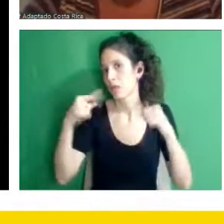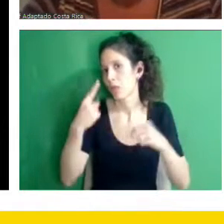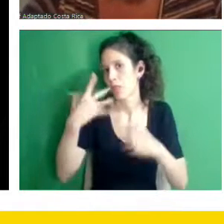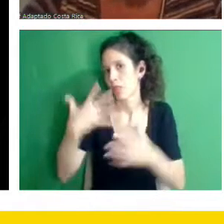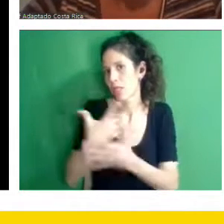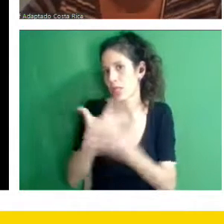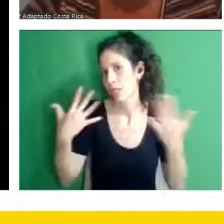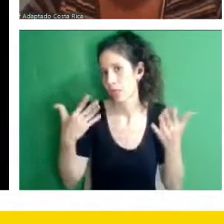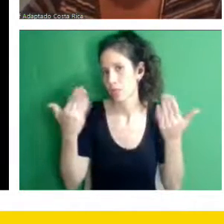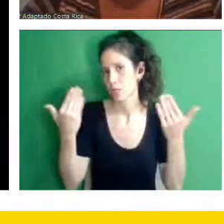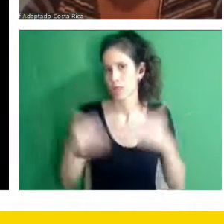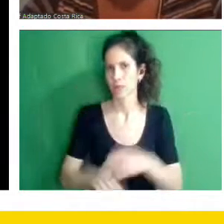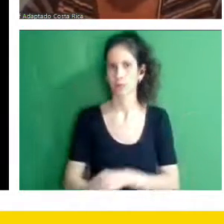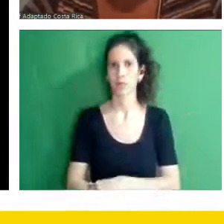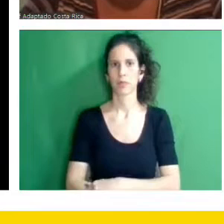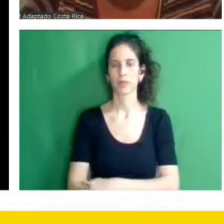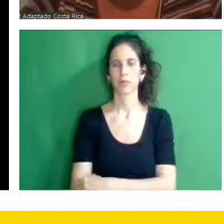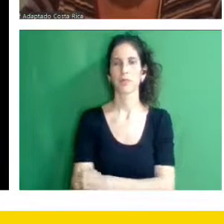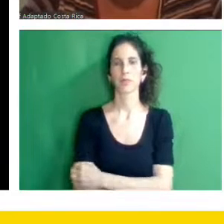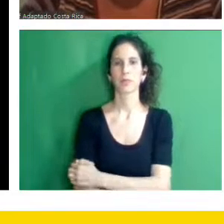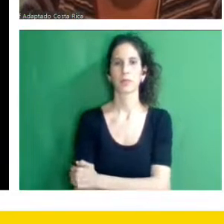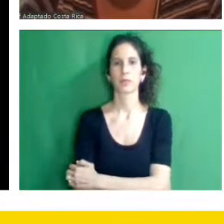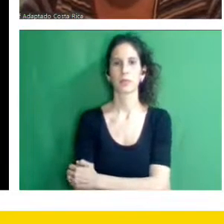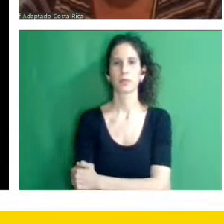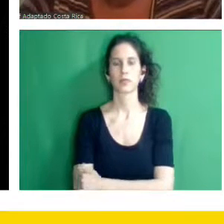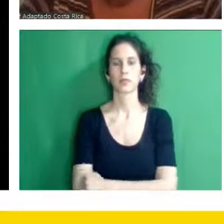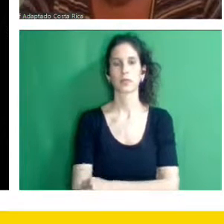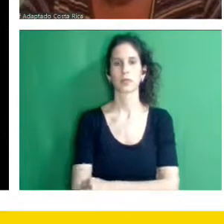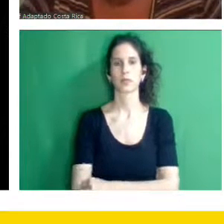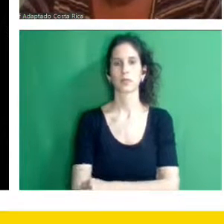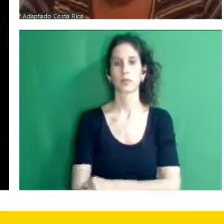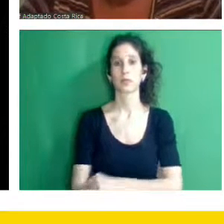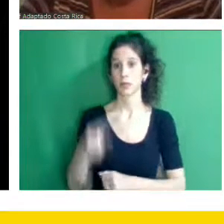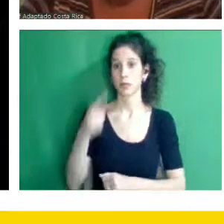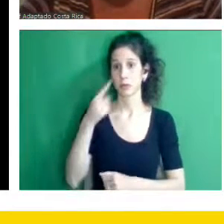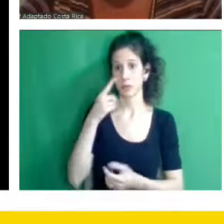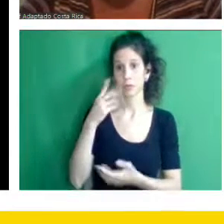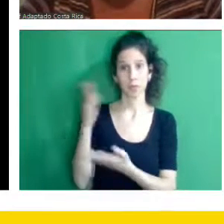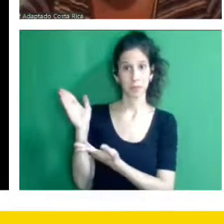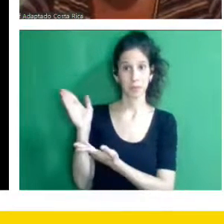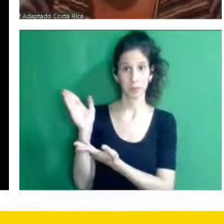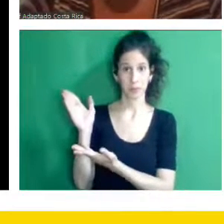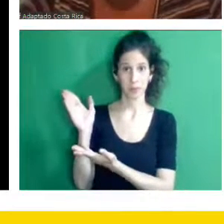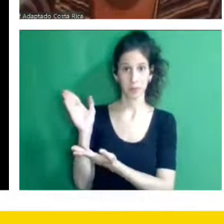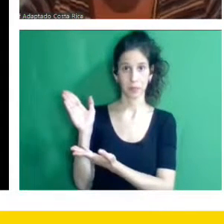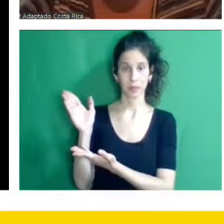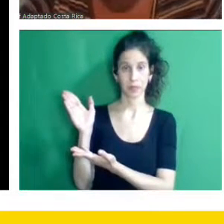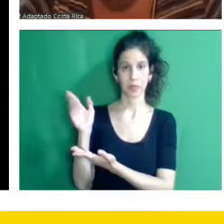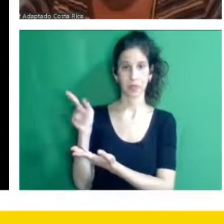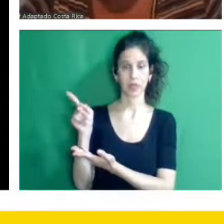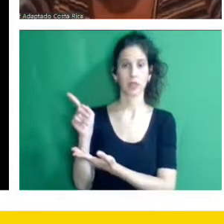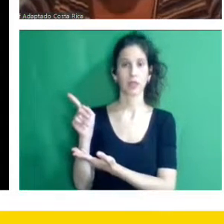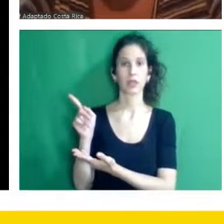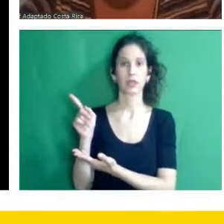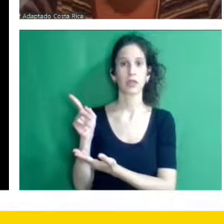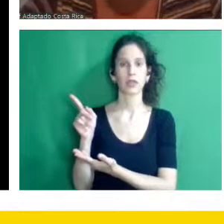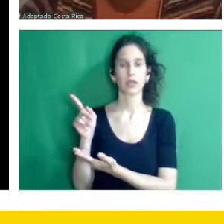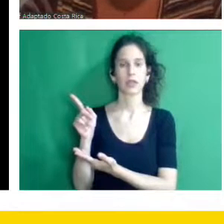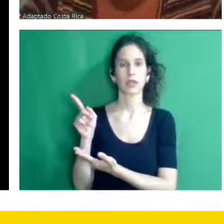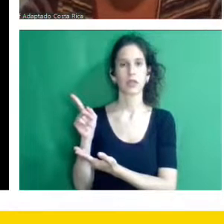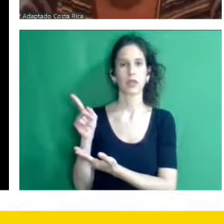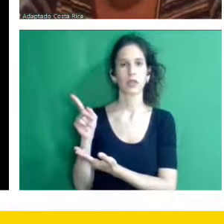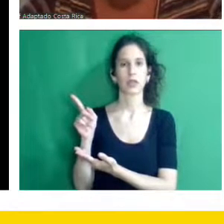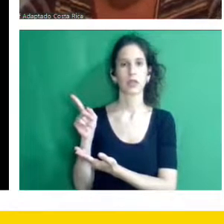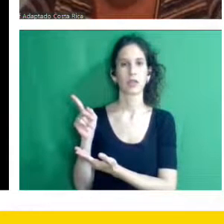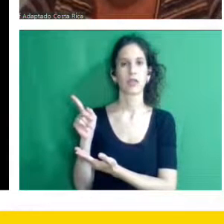Y bueno, esta era la que les contaba del entrenamiento del contenedor que está en Tamarindo, que se